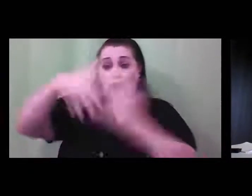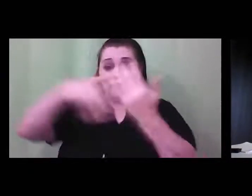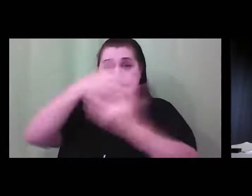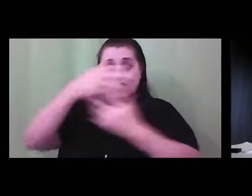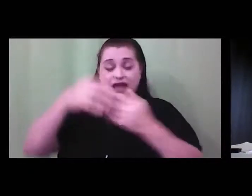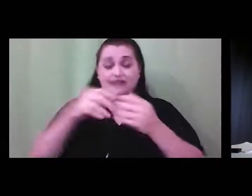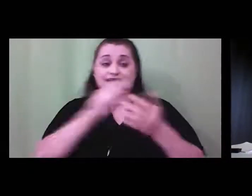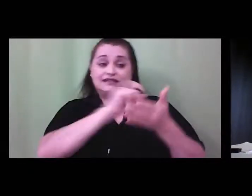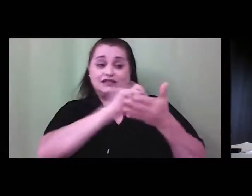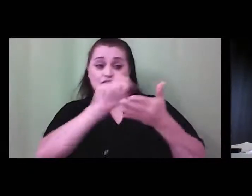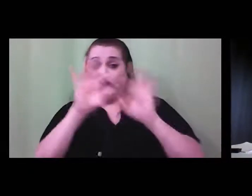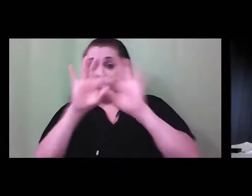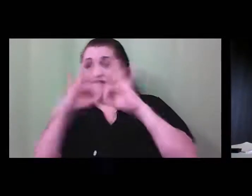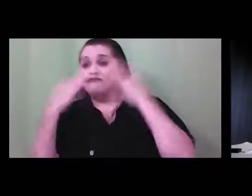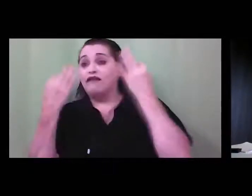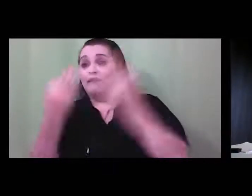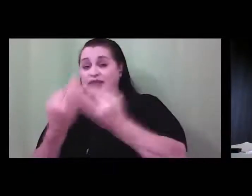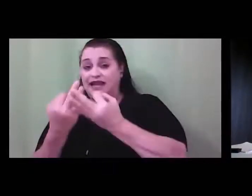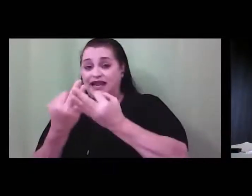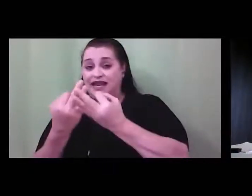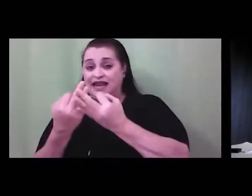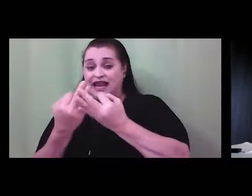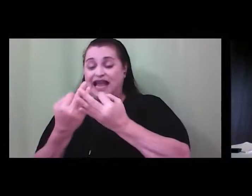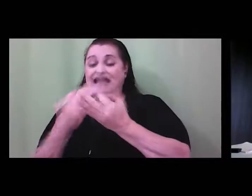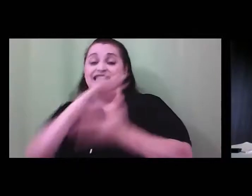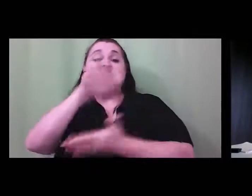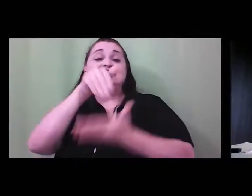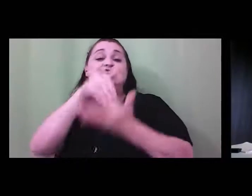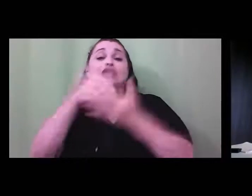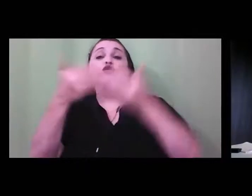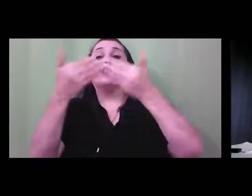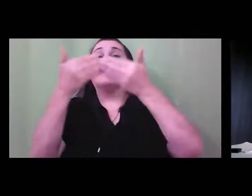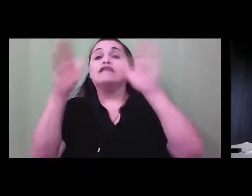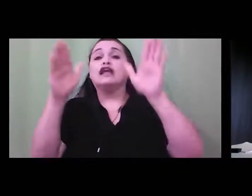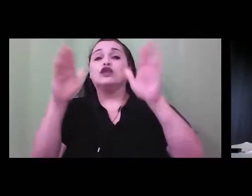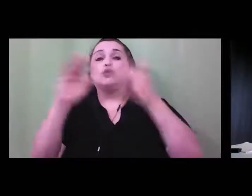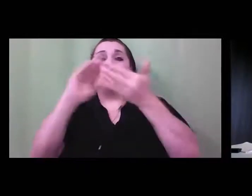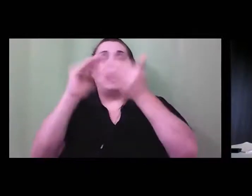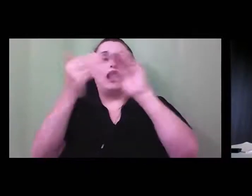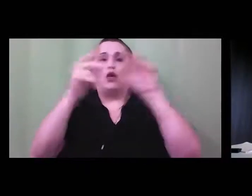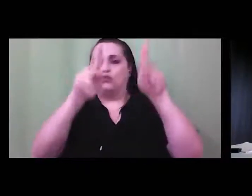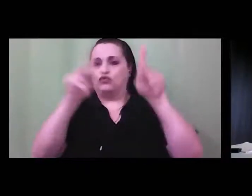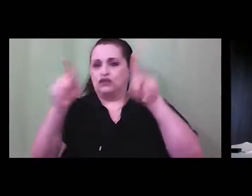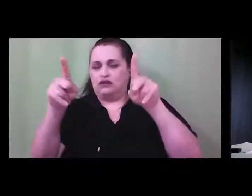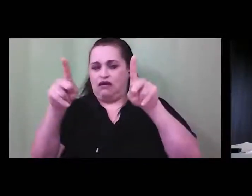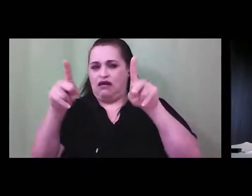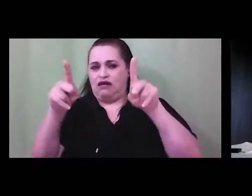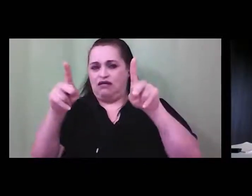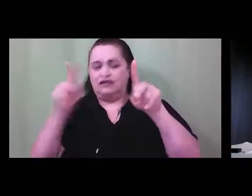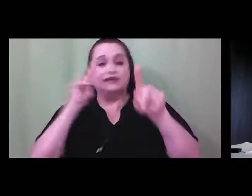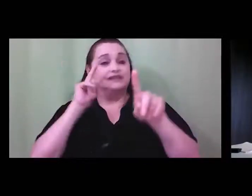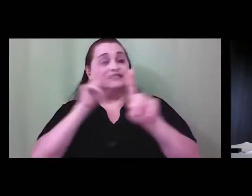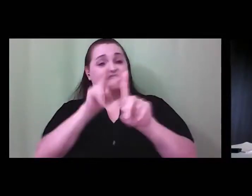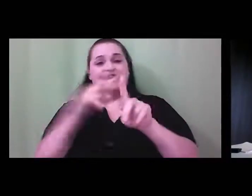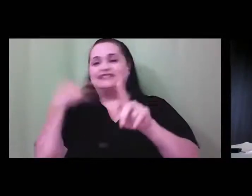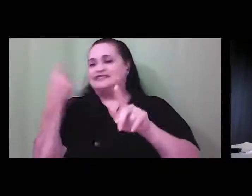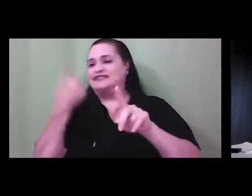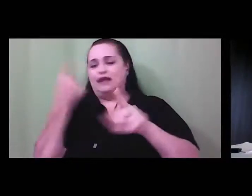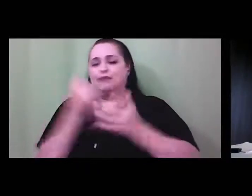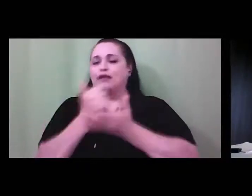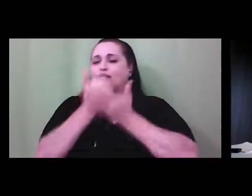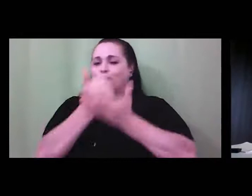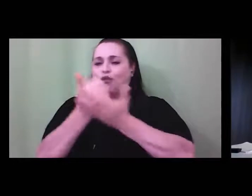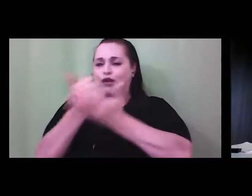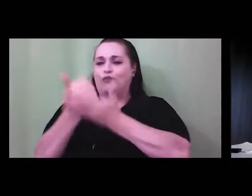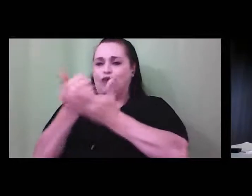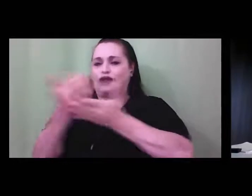familia es un centro abierto a la comunidad, donde predomine la colaboración.